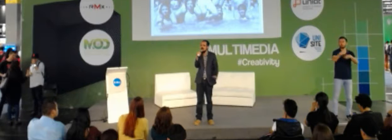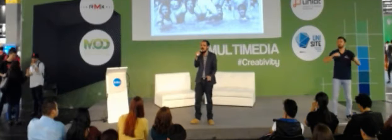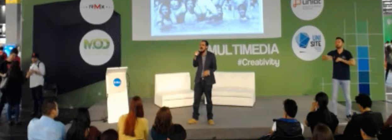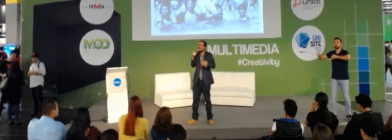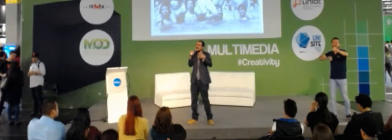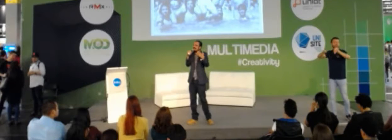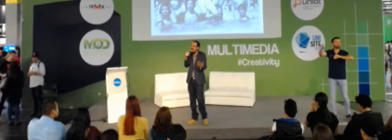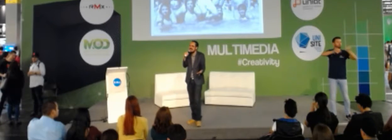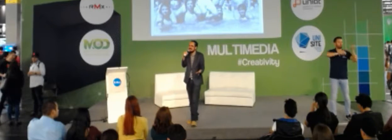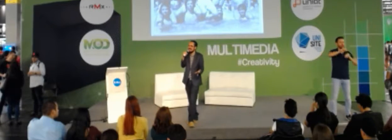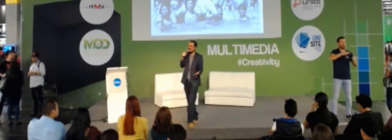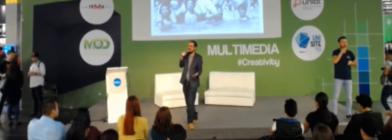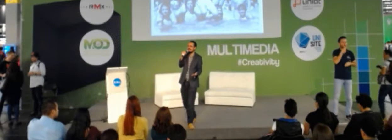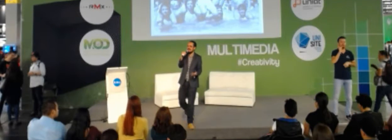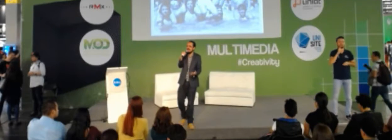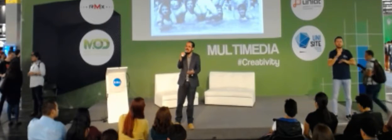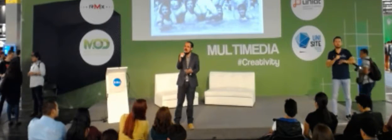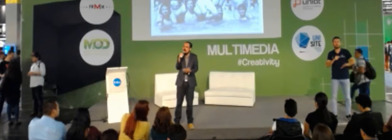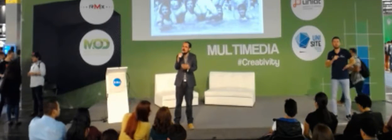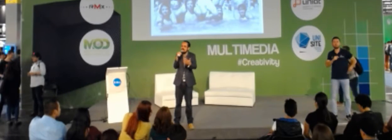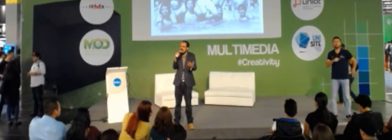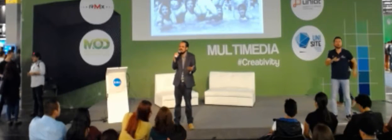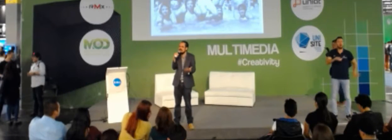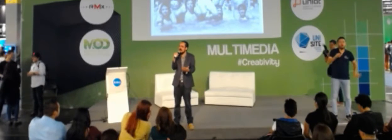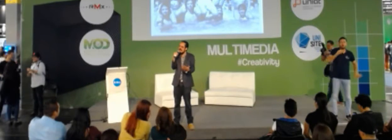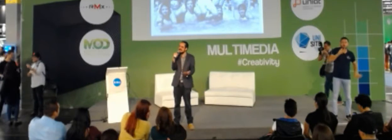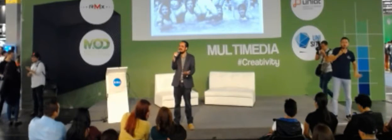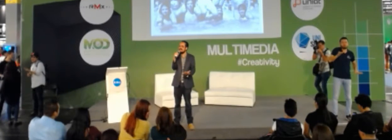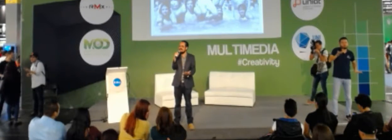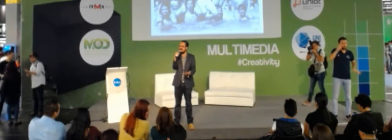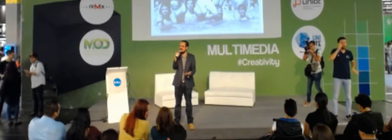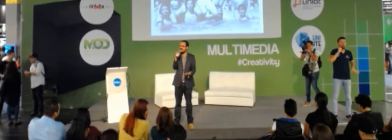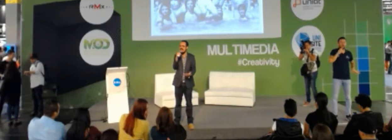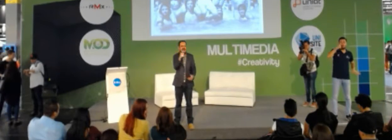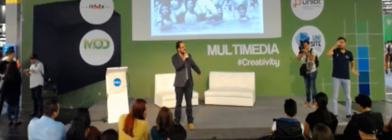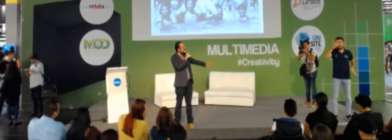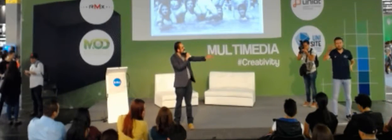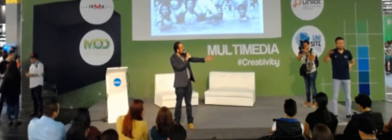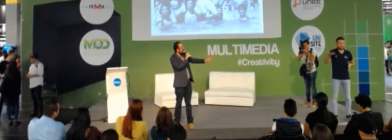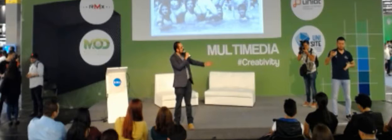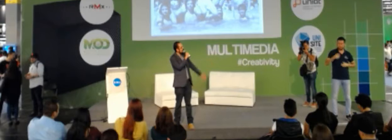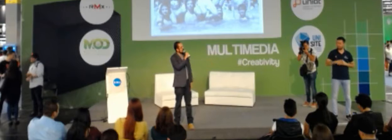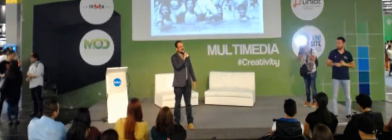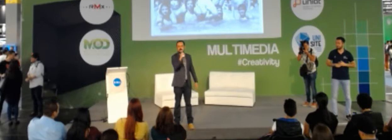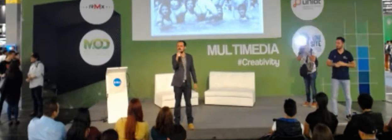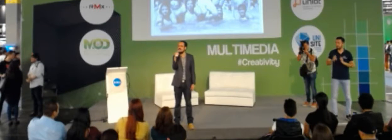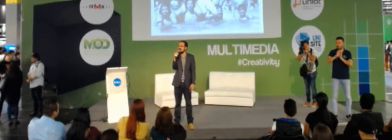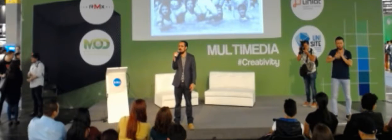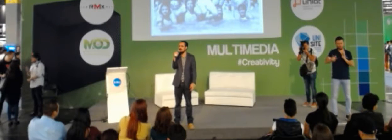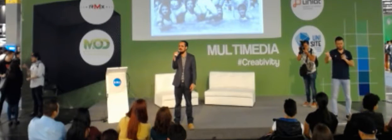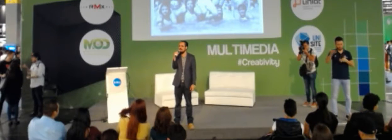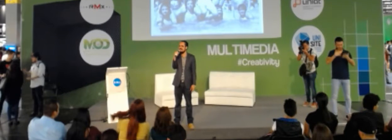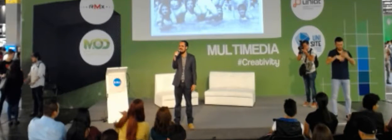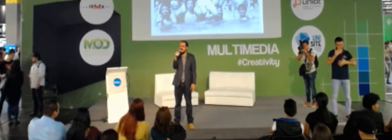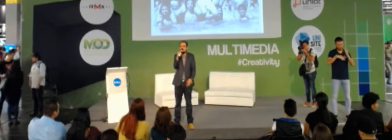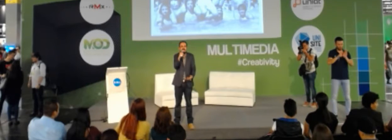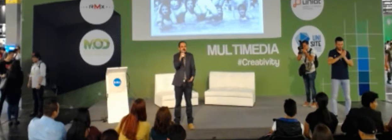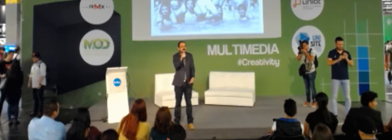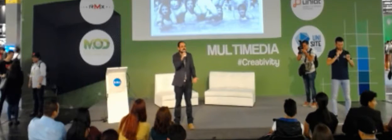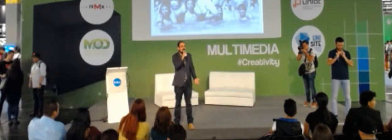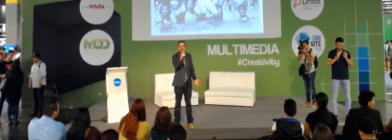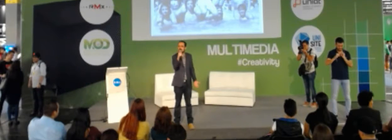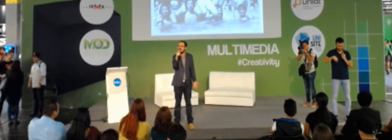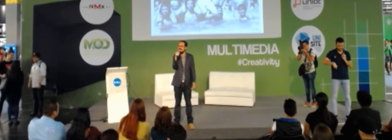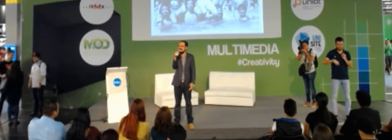no, aquí el hablar tiene otras variantes. Aquí el hablar, como el que está haciendo el maestro, es un